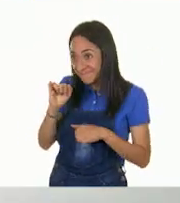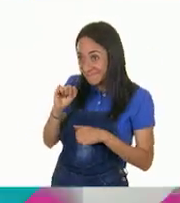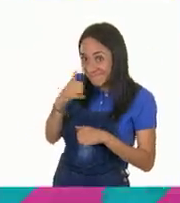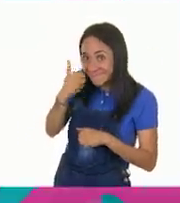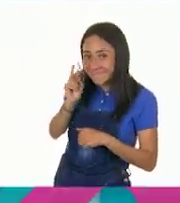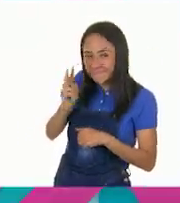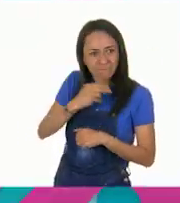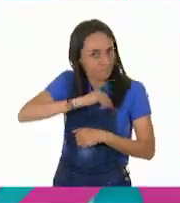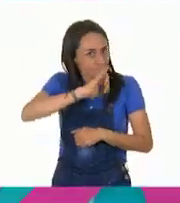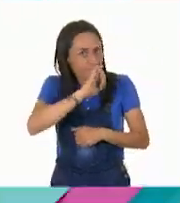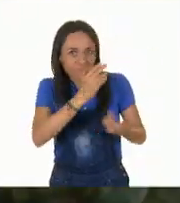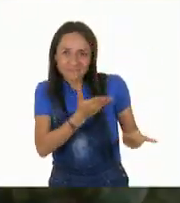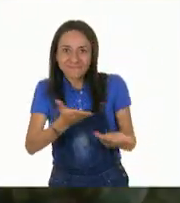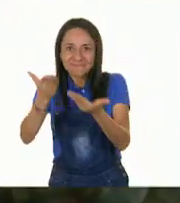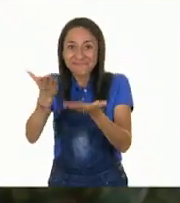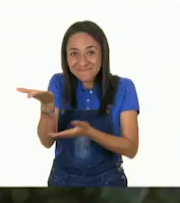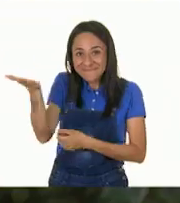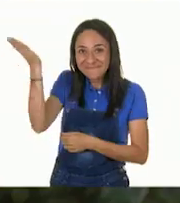listos